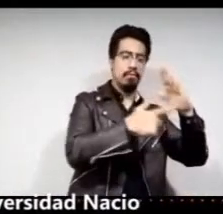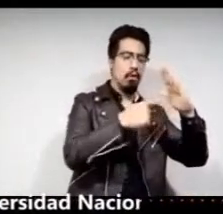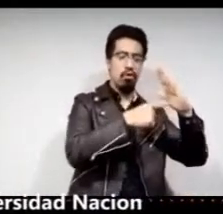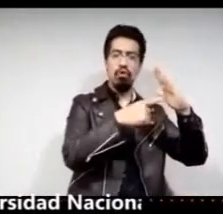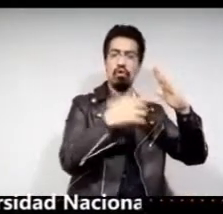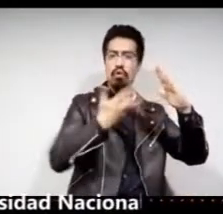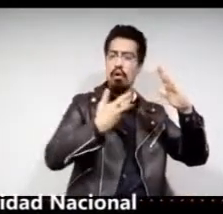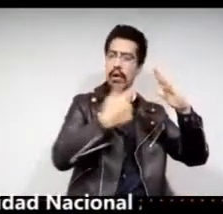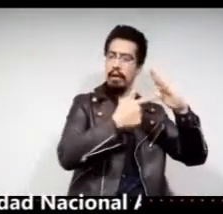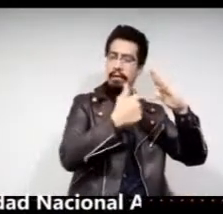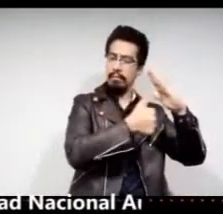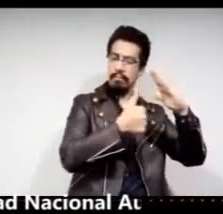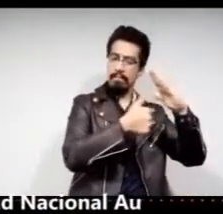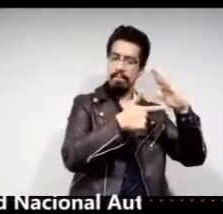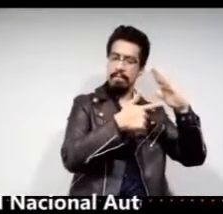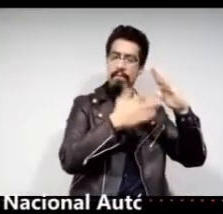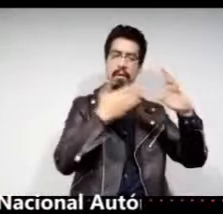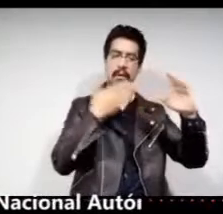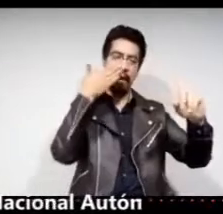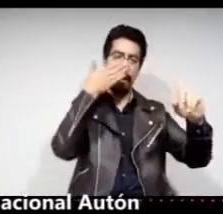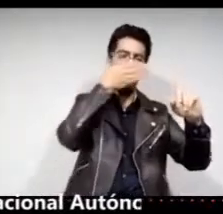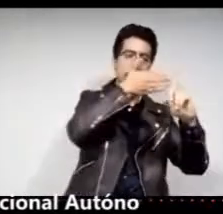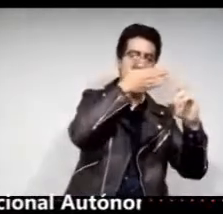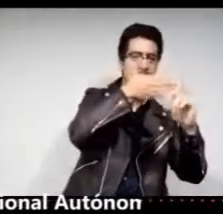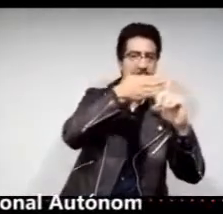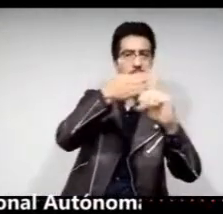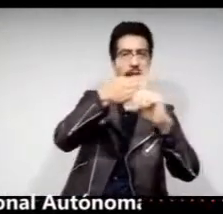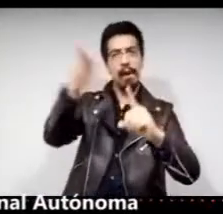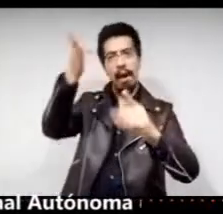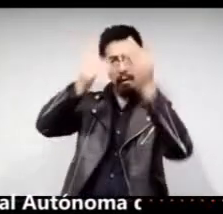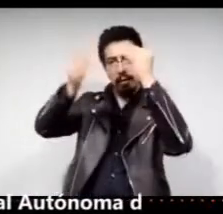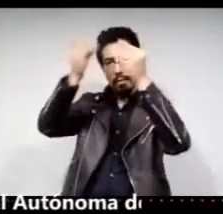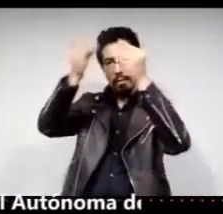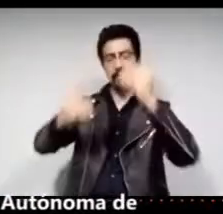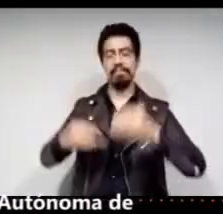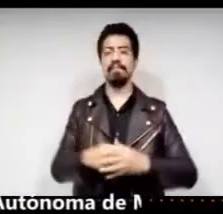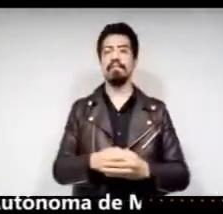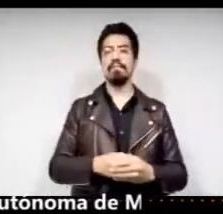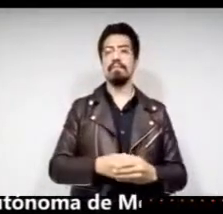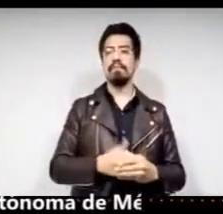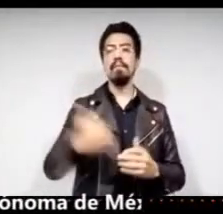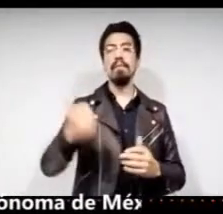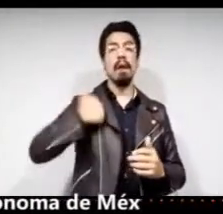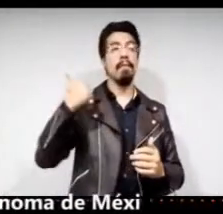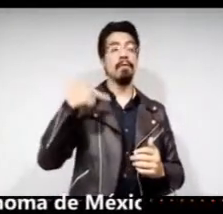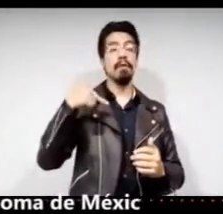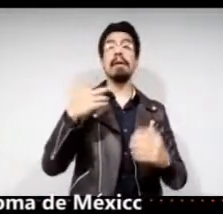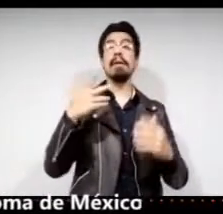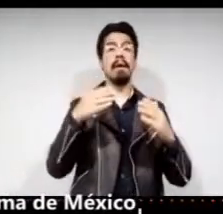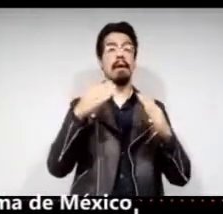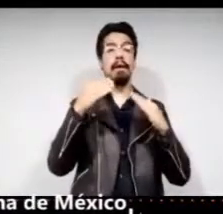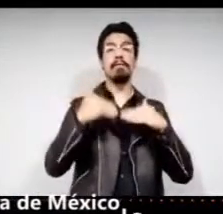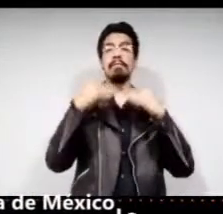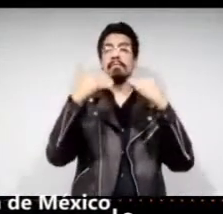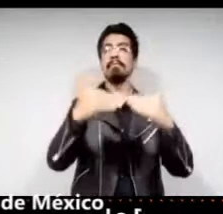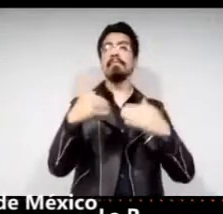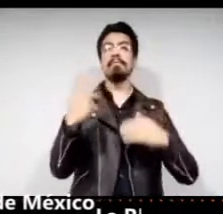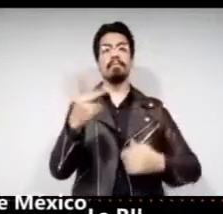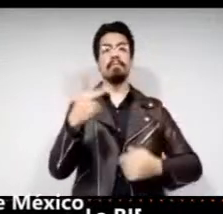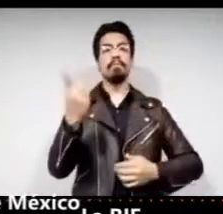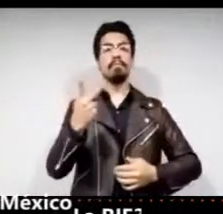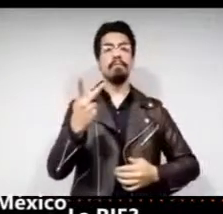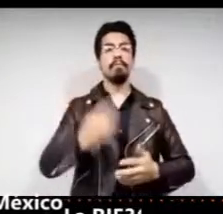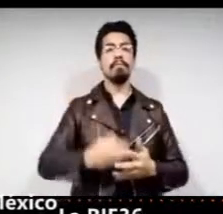como lograrán los, digamos, los aprendizajes, ¿no? Y aprovecho esto para pasar a la siguiente pregunta en cuanto a